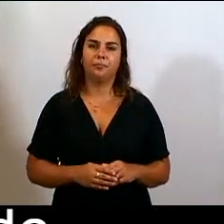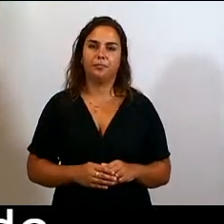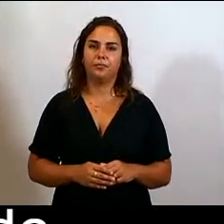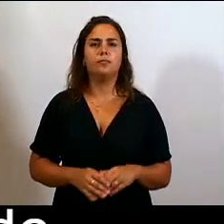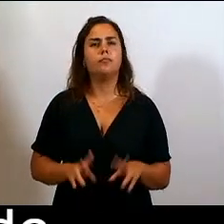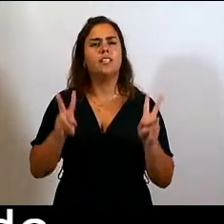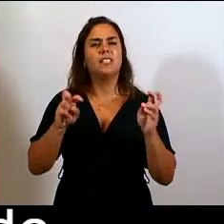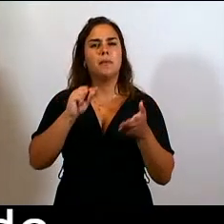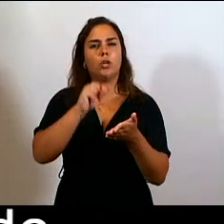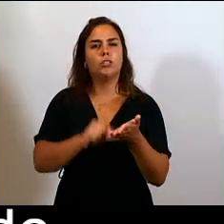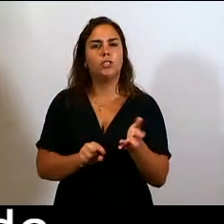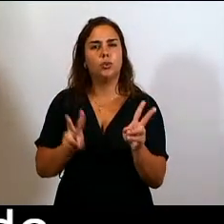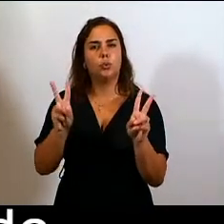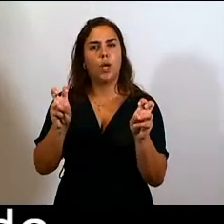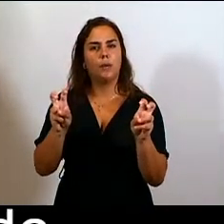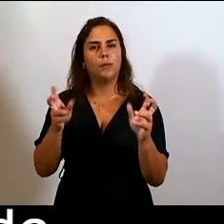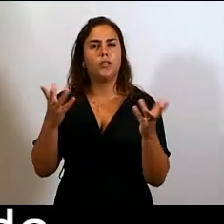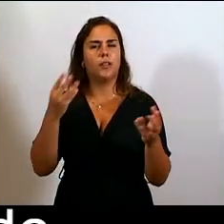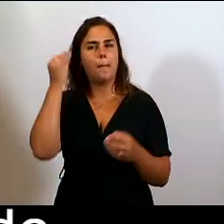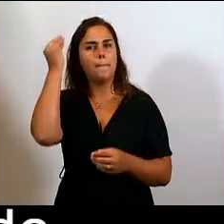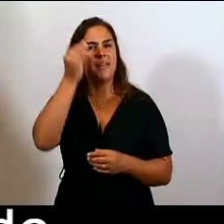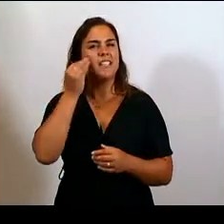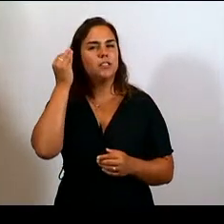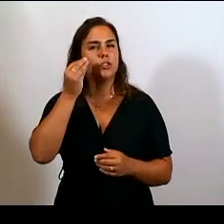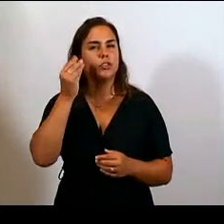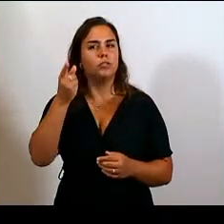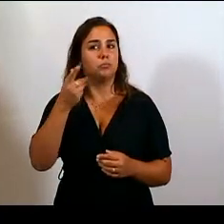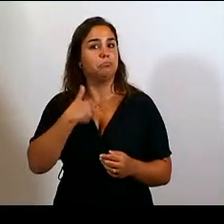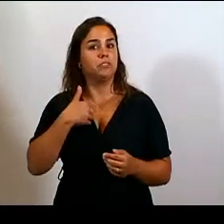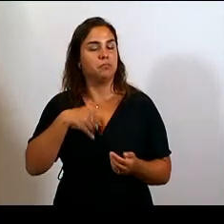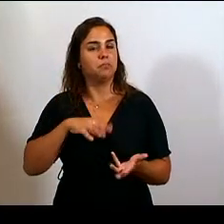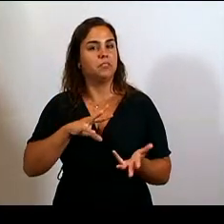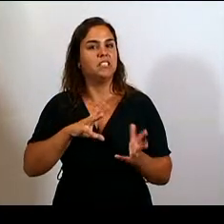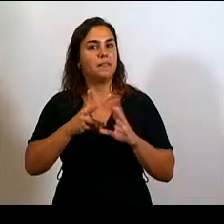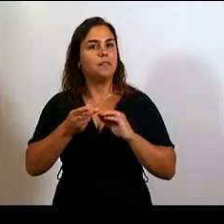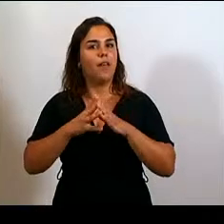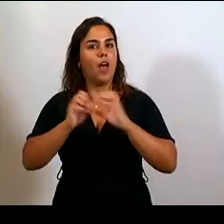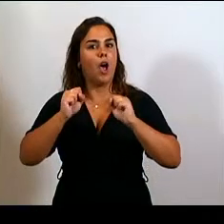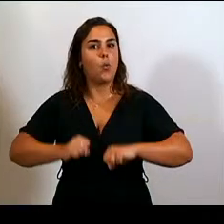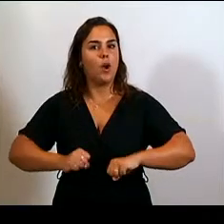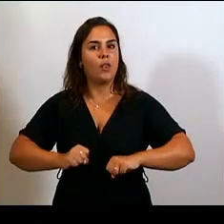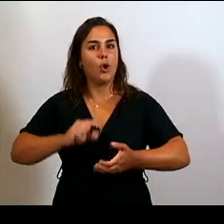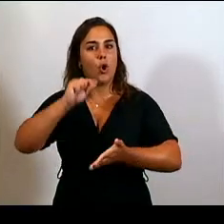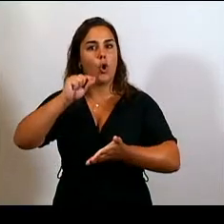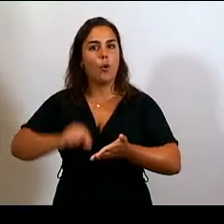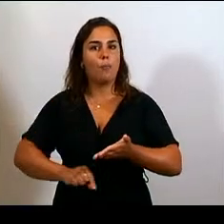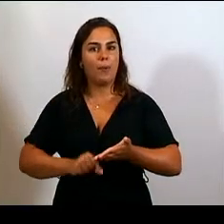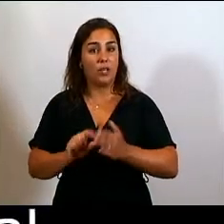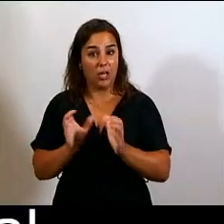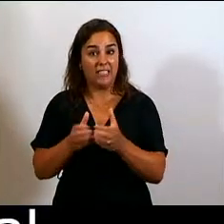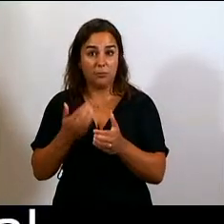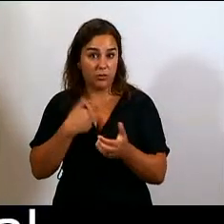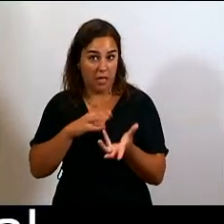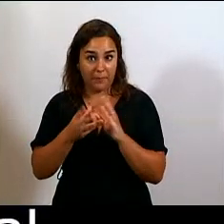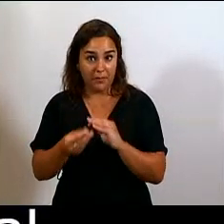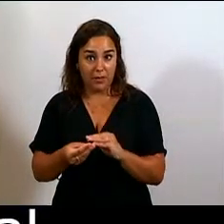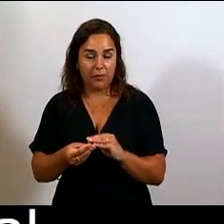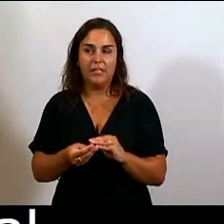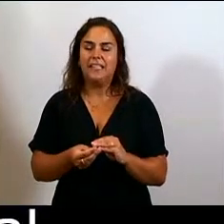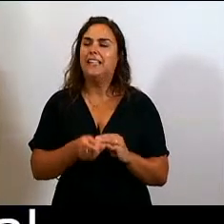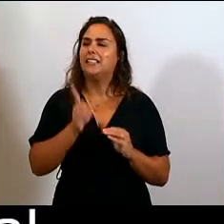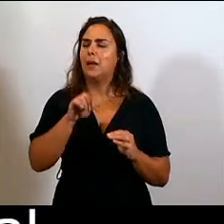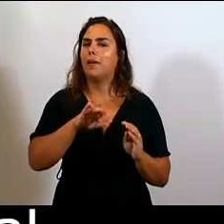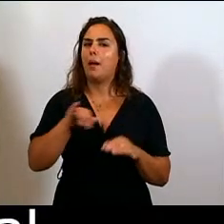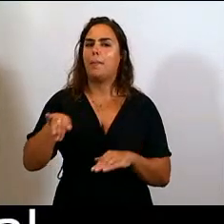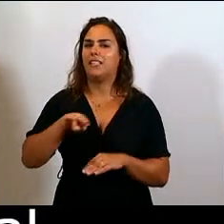nuevo contrato. Entiendo, por un lado, que se ha adaptado ya al acuerdo de convenio colectivo, no sé si es así. Y, en segundo lugar,